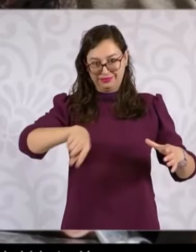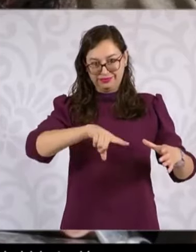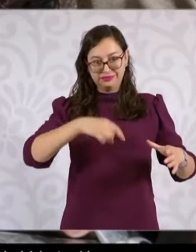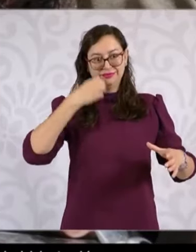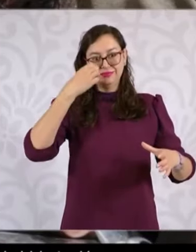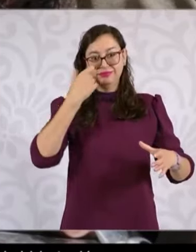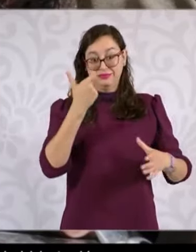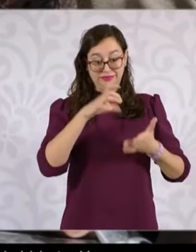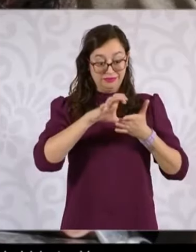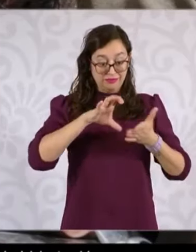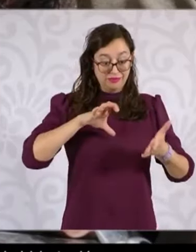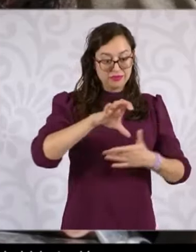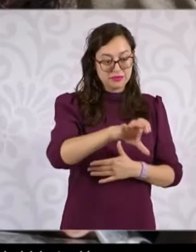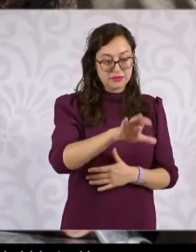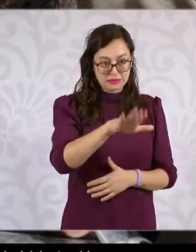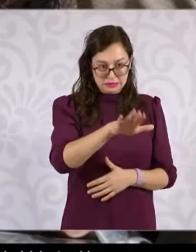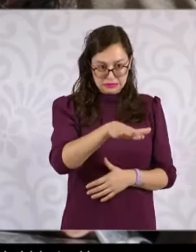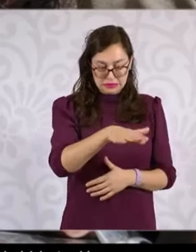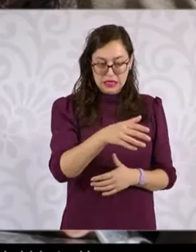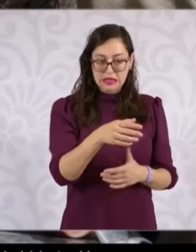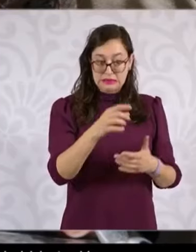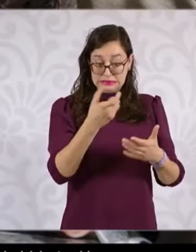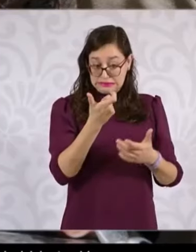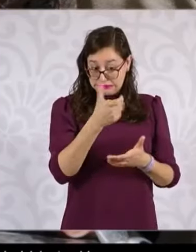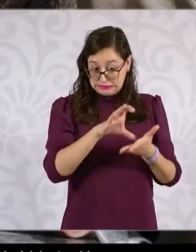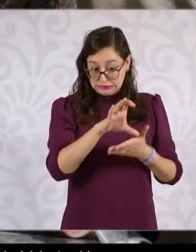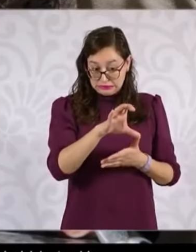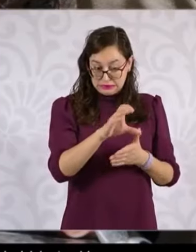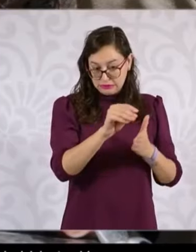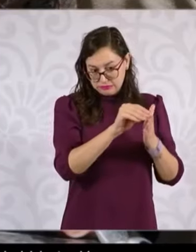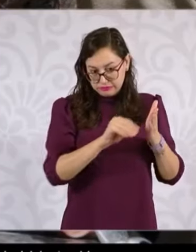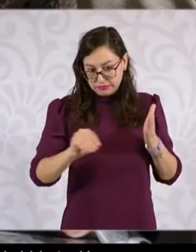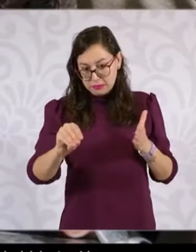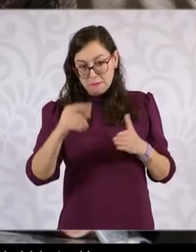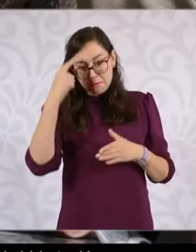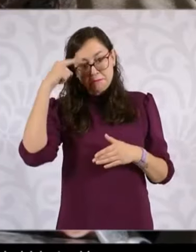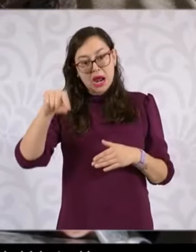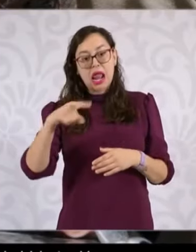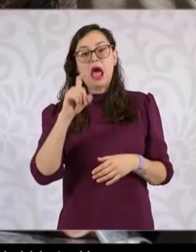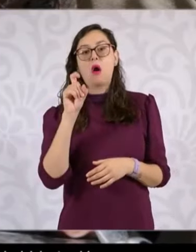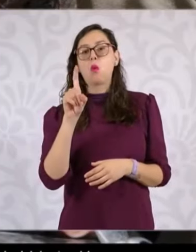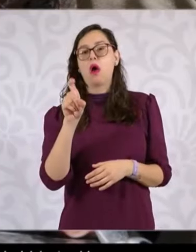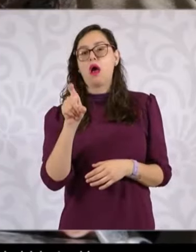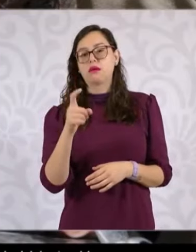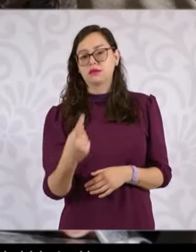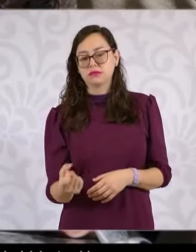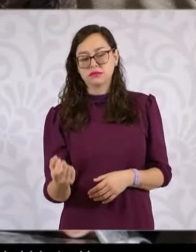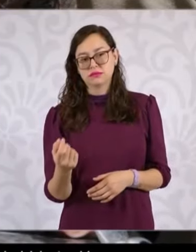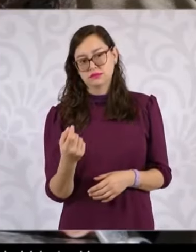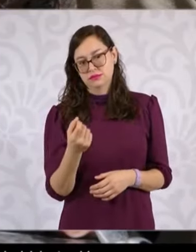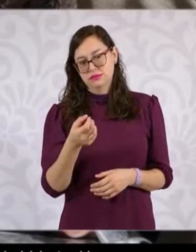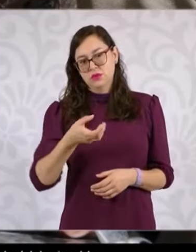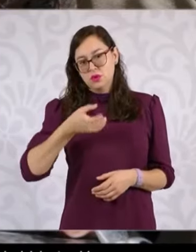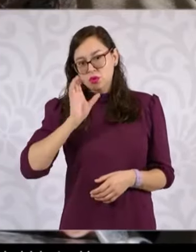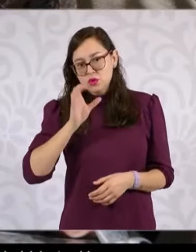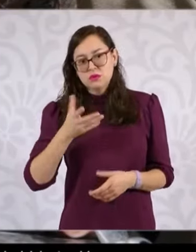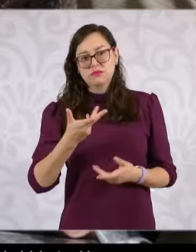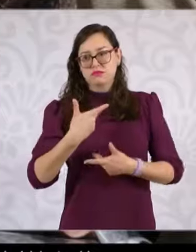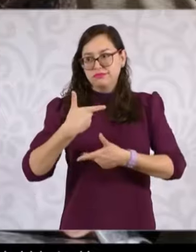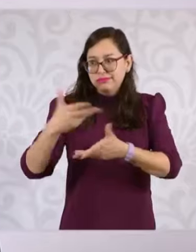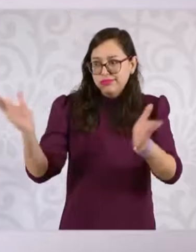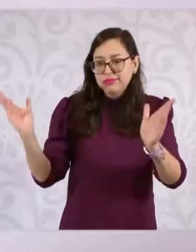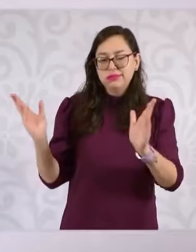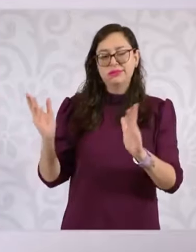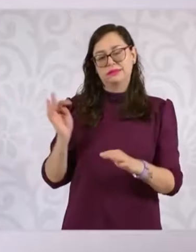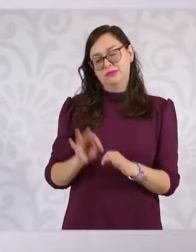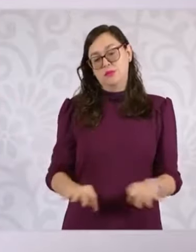decidan por poner bebederos en las escuelas y que los niños, las niñas tengan acceso al agua.